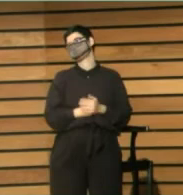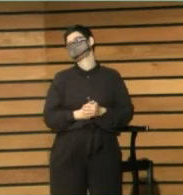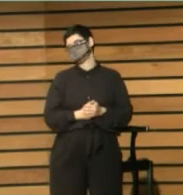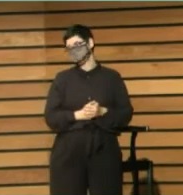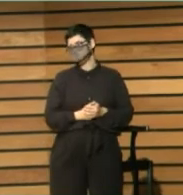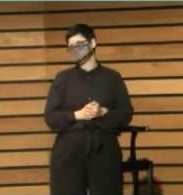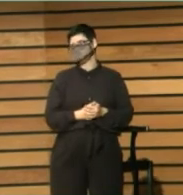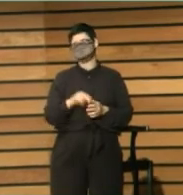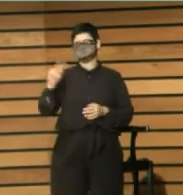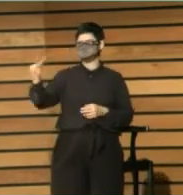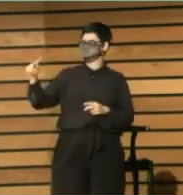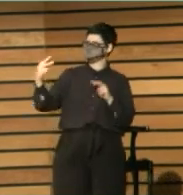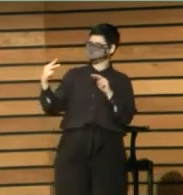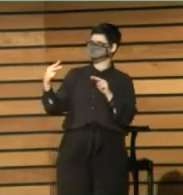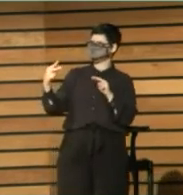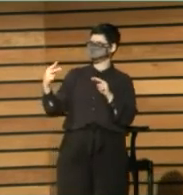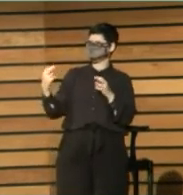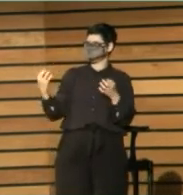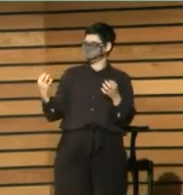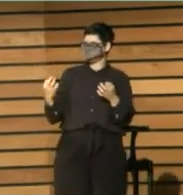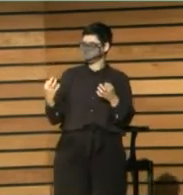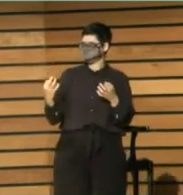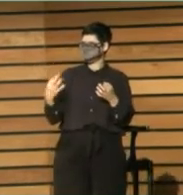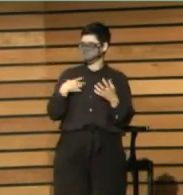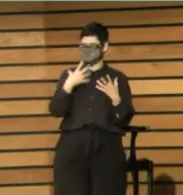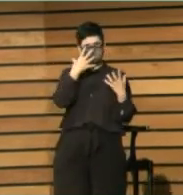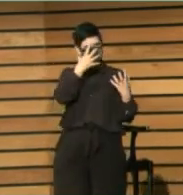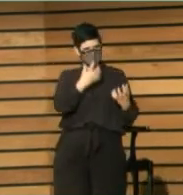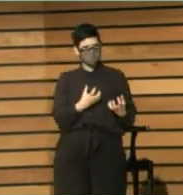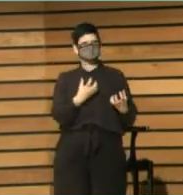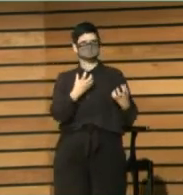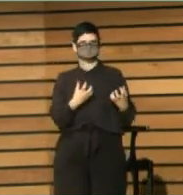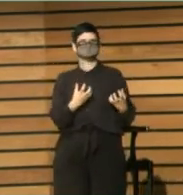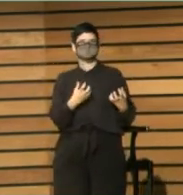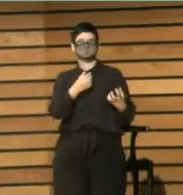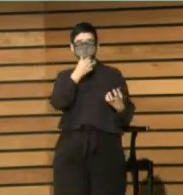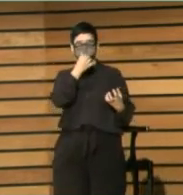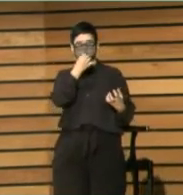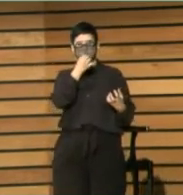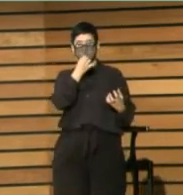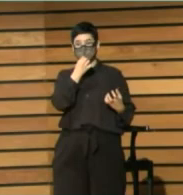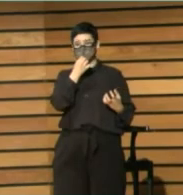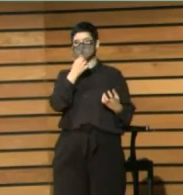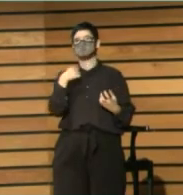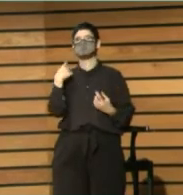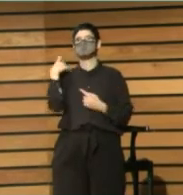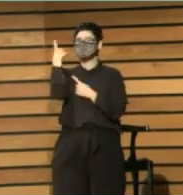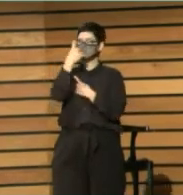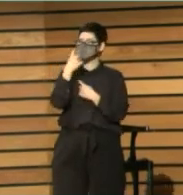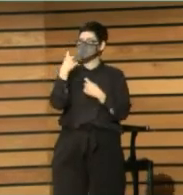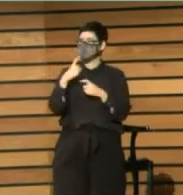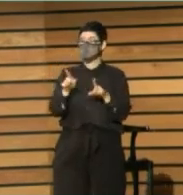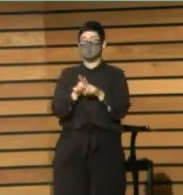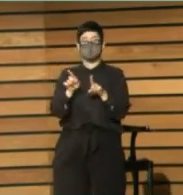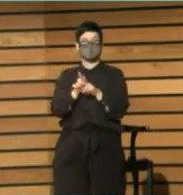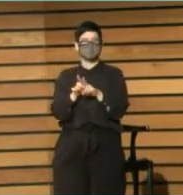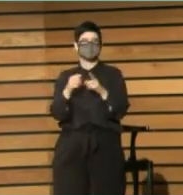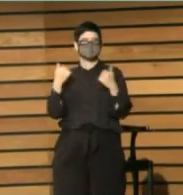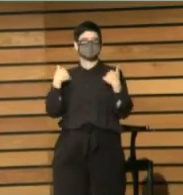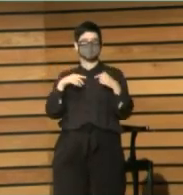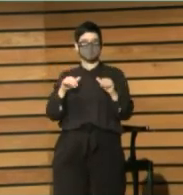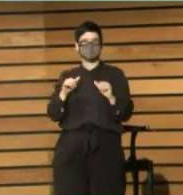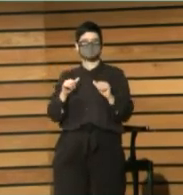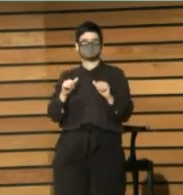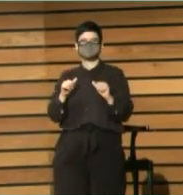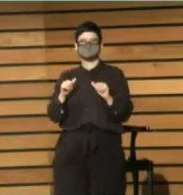Entonces él me miró, esta vez serio, y me preguntó, ya estábamos entrando en el garaje,